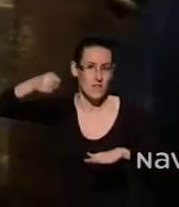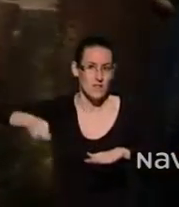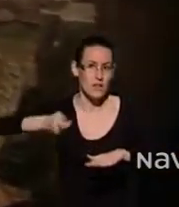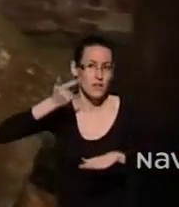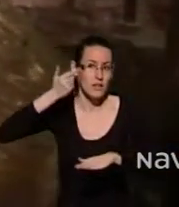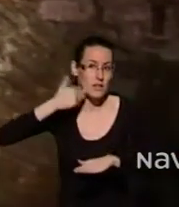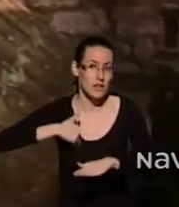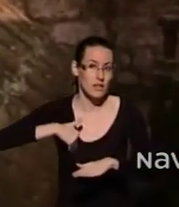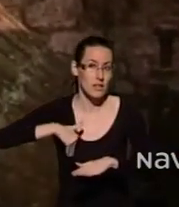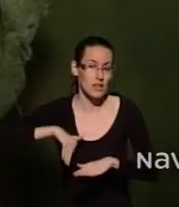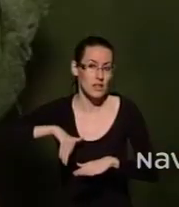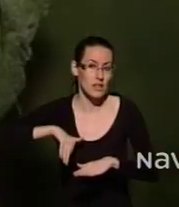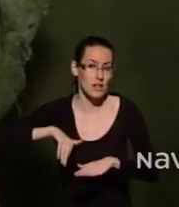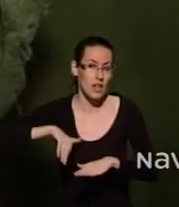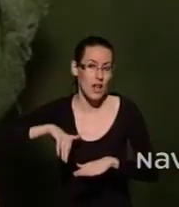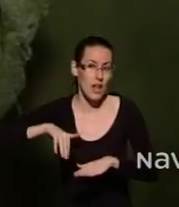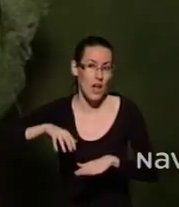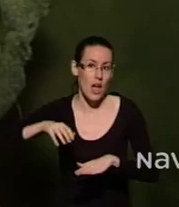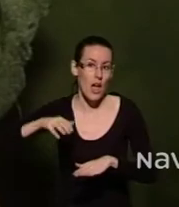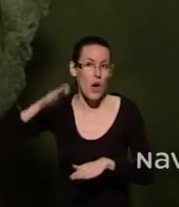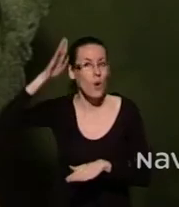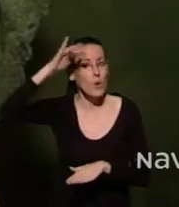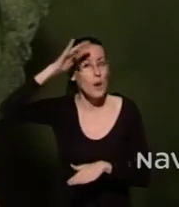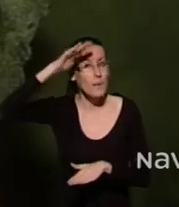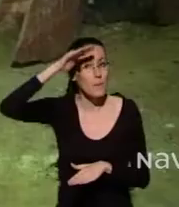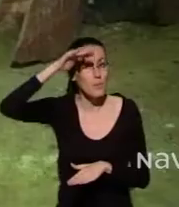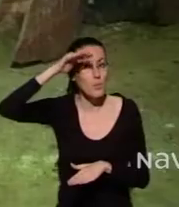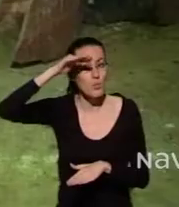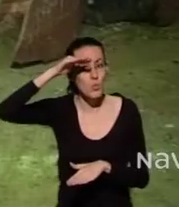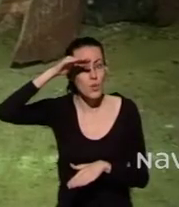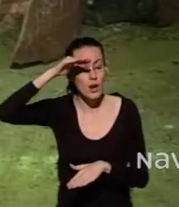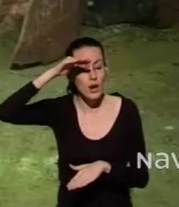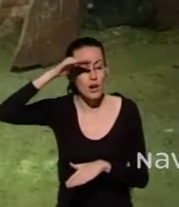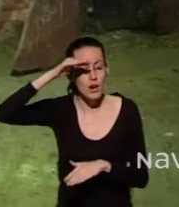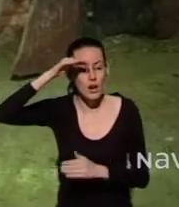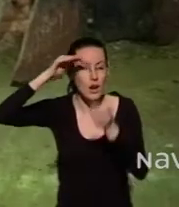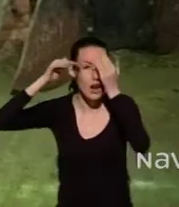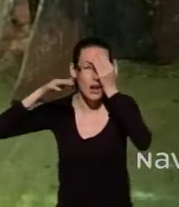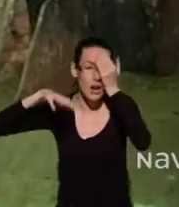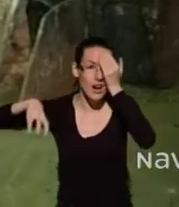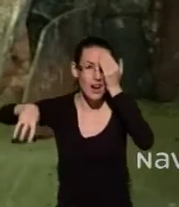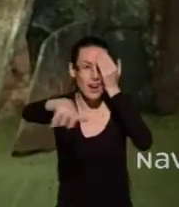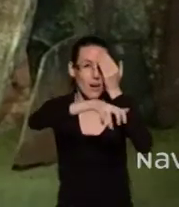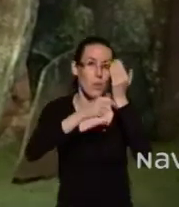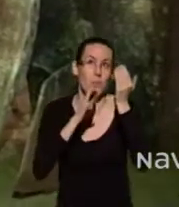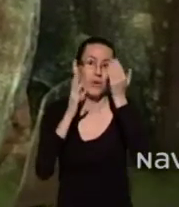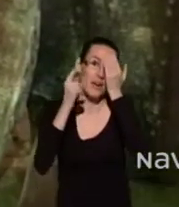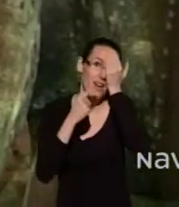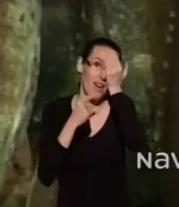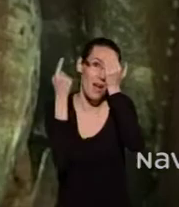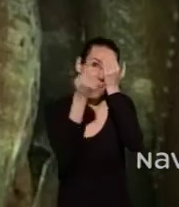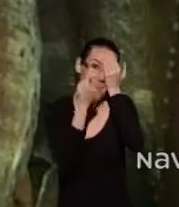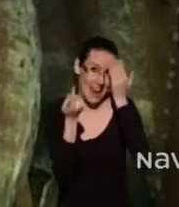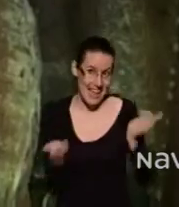se tenía el ojo izquierdo tapado porque si no se mareaba, iba dando vueltas hasta que se acababa el depósito. Cuando se acababa el